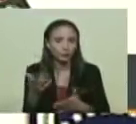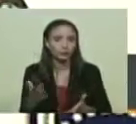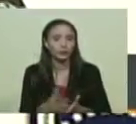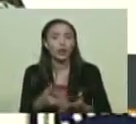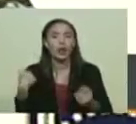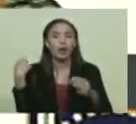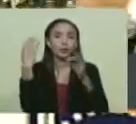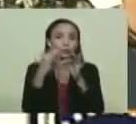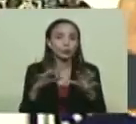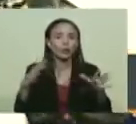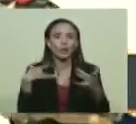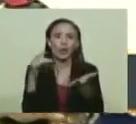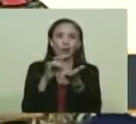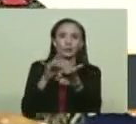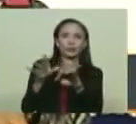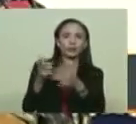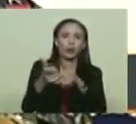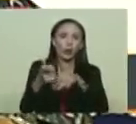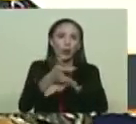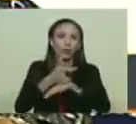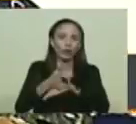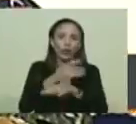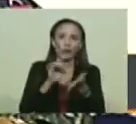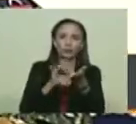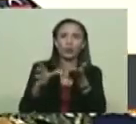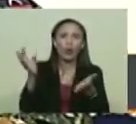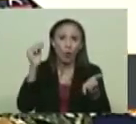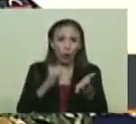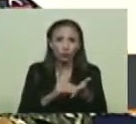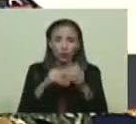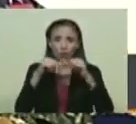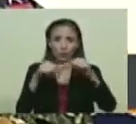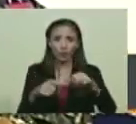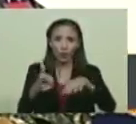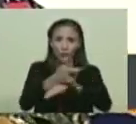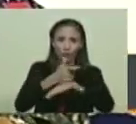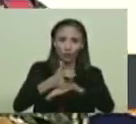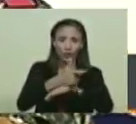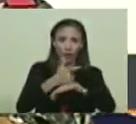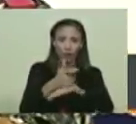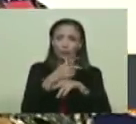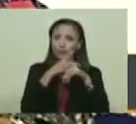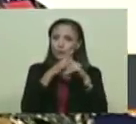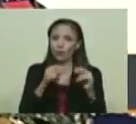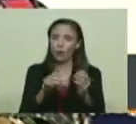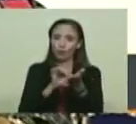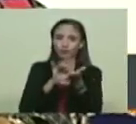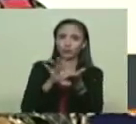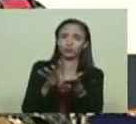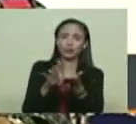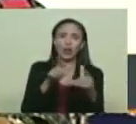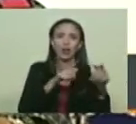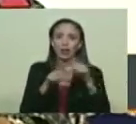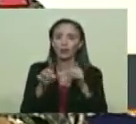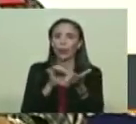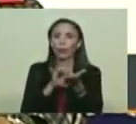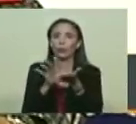Afortunadamente el pueblo lo sacó de la gobernación y no volverá más nunca a ningún cargo público por bandido.